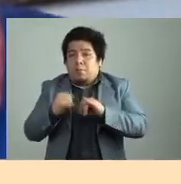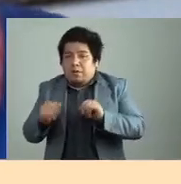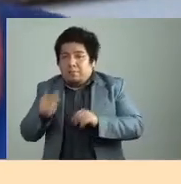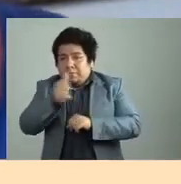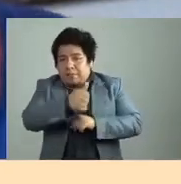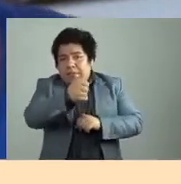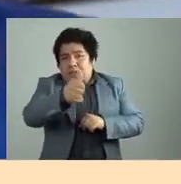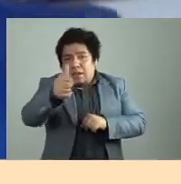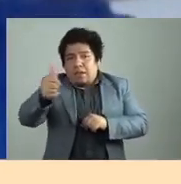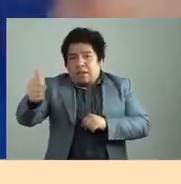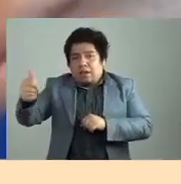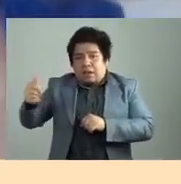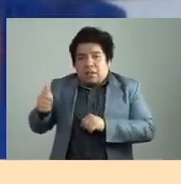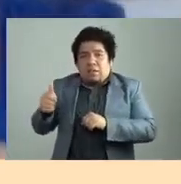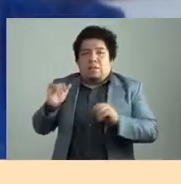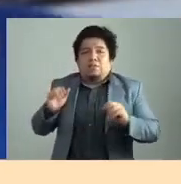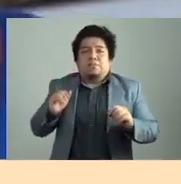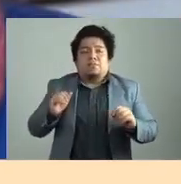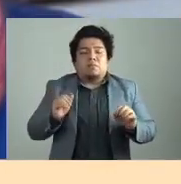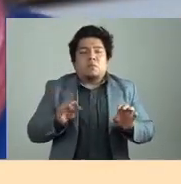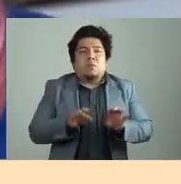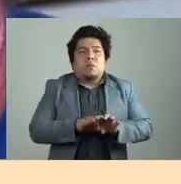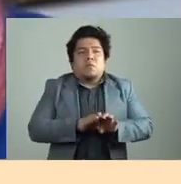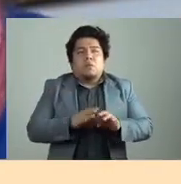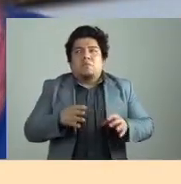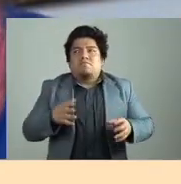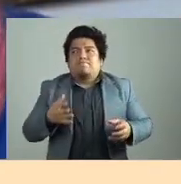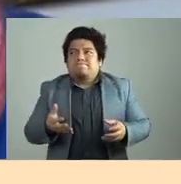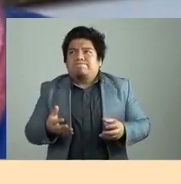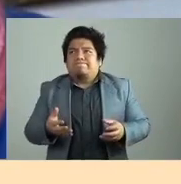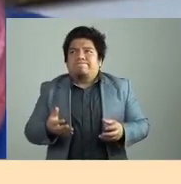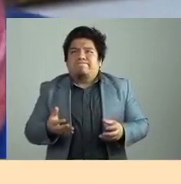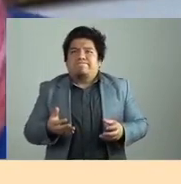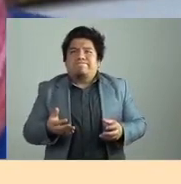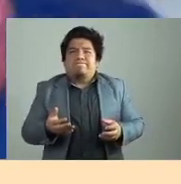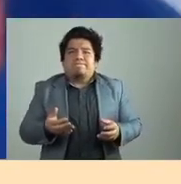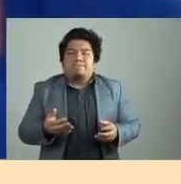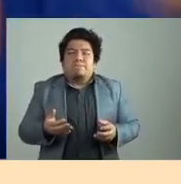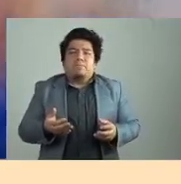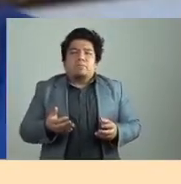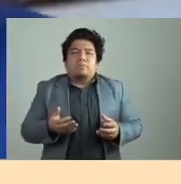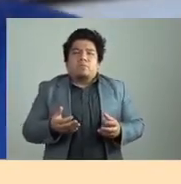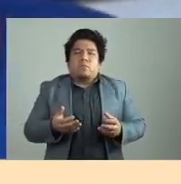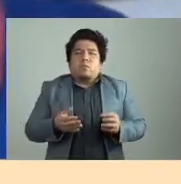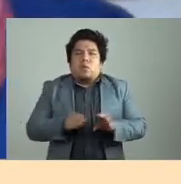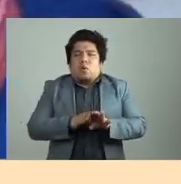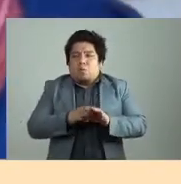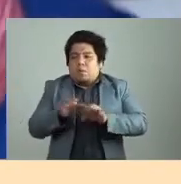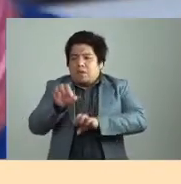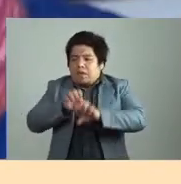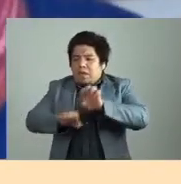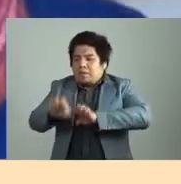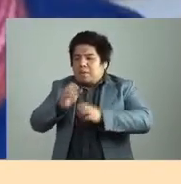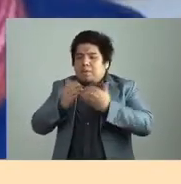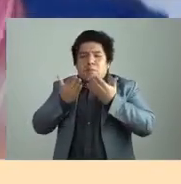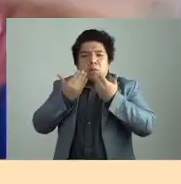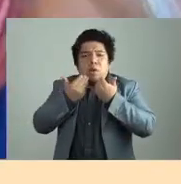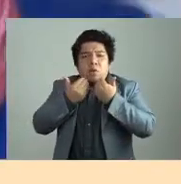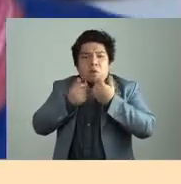que como como que el el el desempleo no